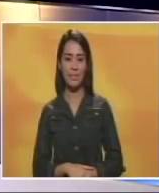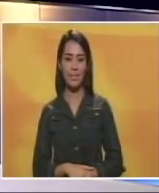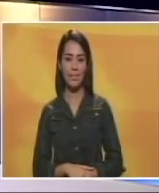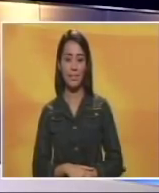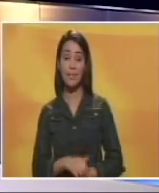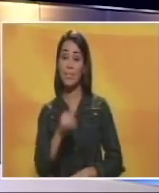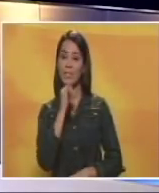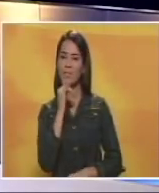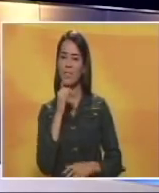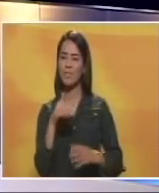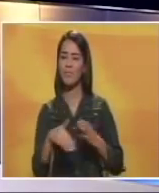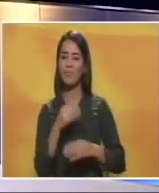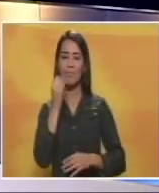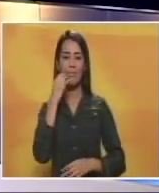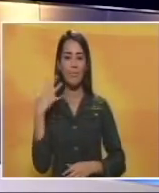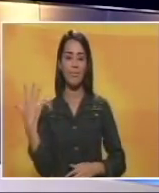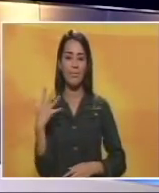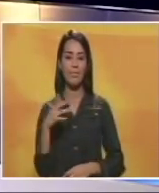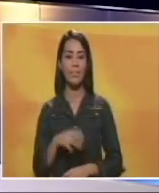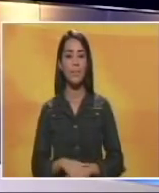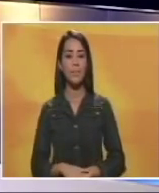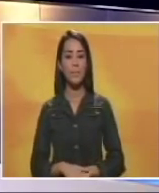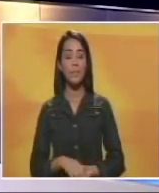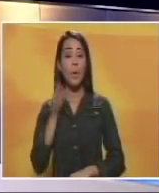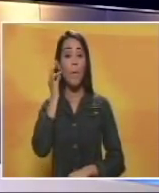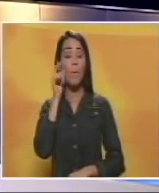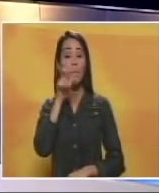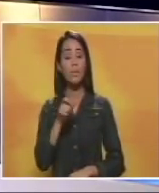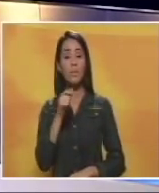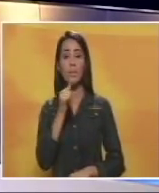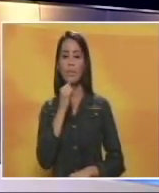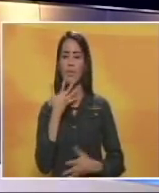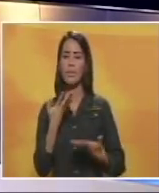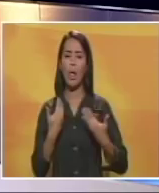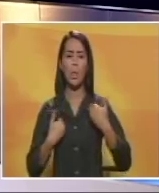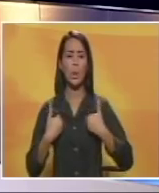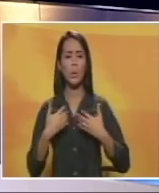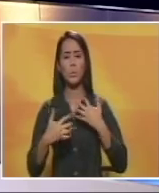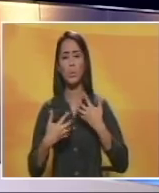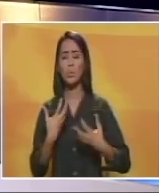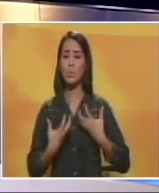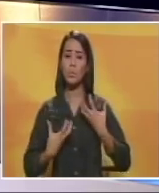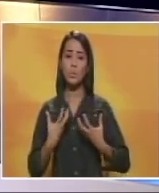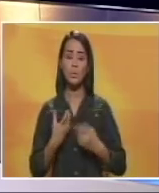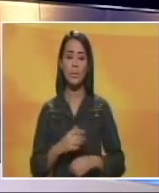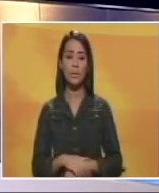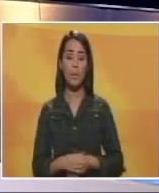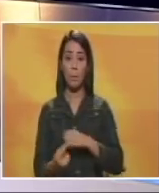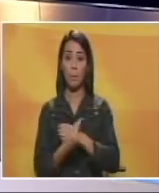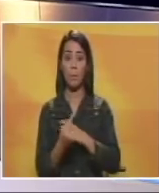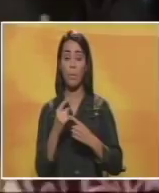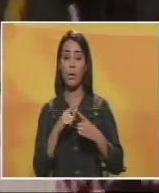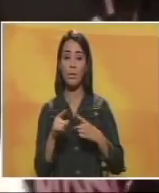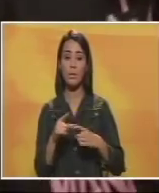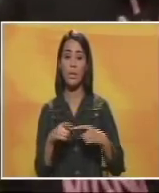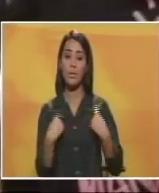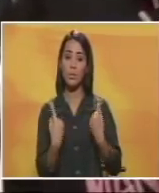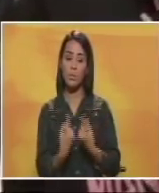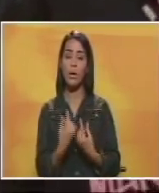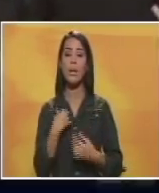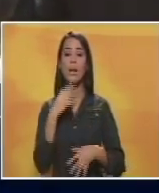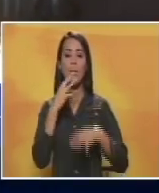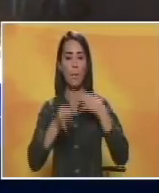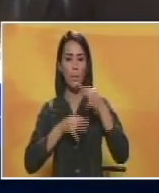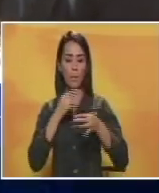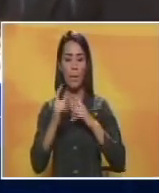Iniciamos las noticias del mundo del espectáculo con Ariana Grande. Ella reveló que sufrió estrés postraumático tras el atentado en Manchester. La cantante contó en una